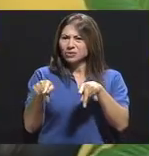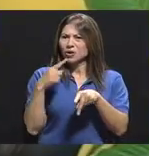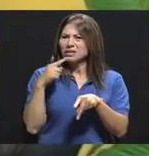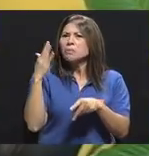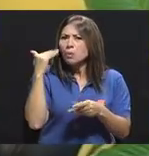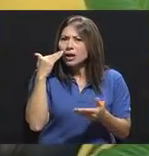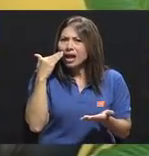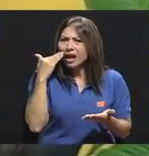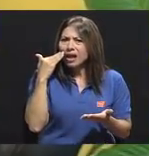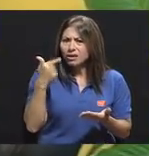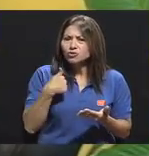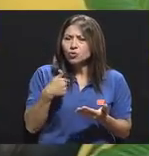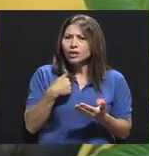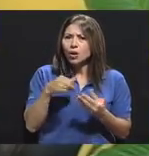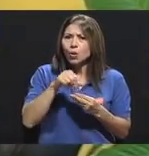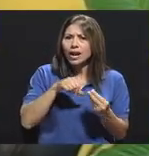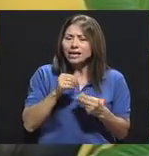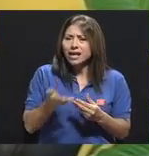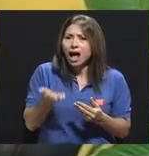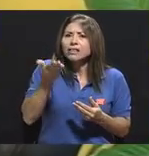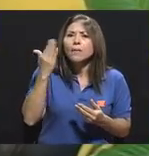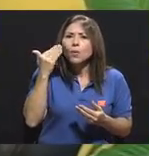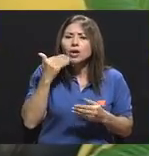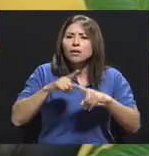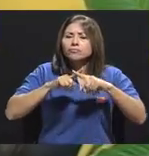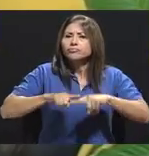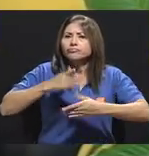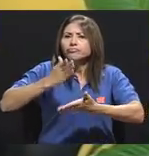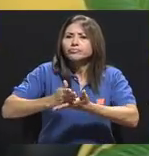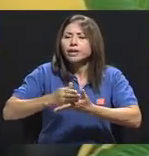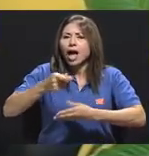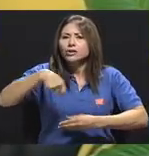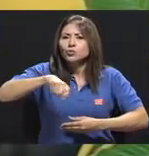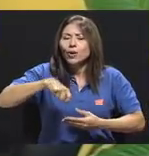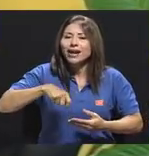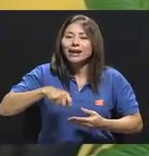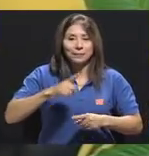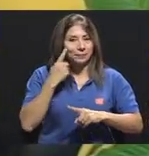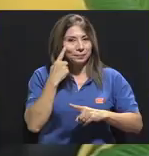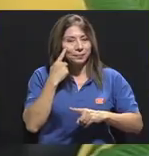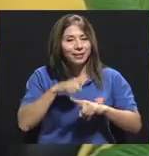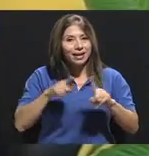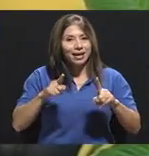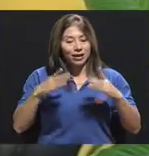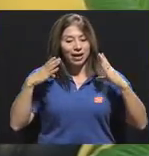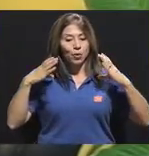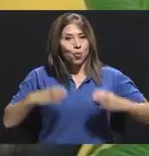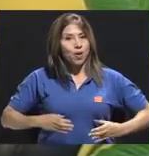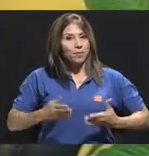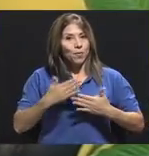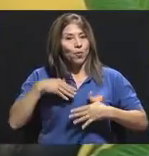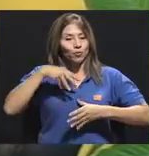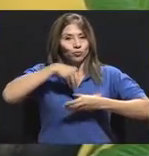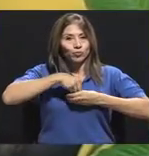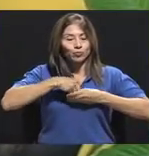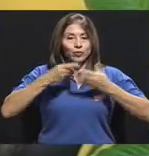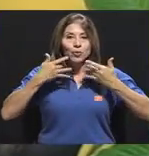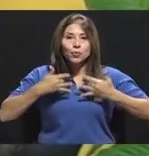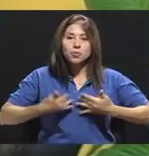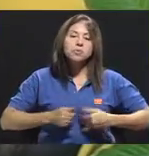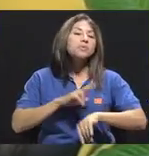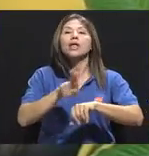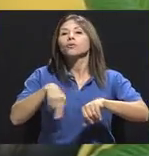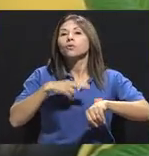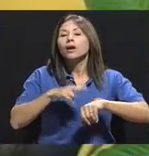resulta que a nivel del cuerpo verdad eh se altera entendamos así el mecanismo los metabolismos que usamos el término nosotros en la